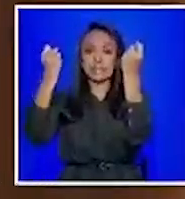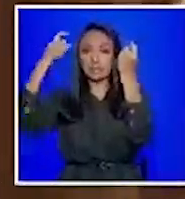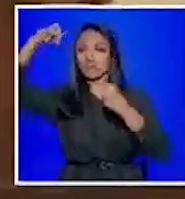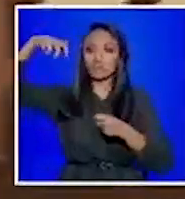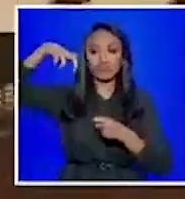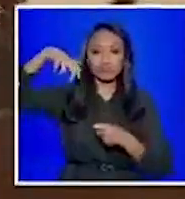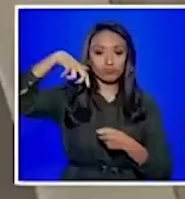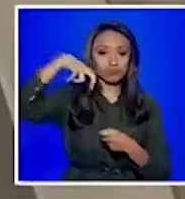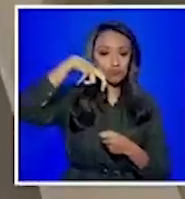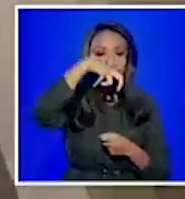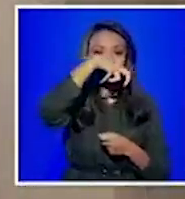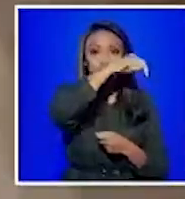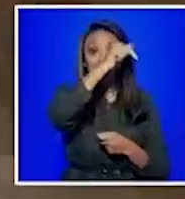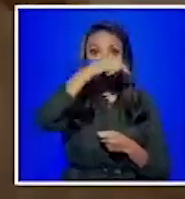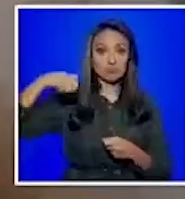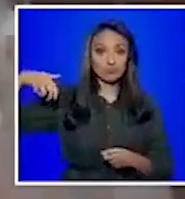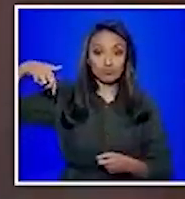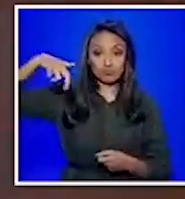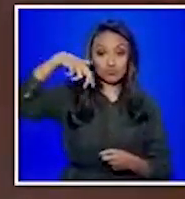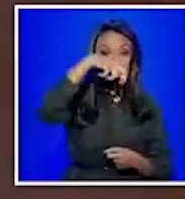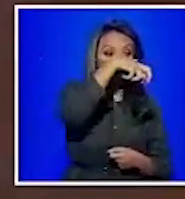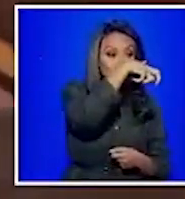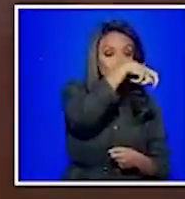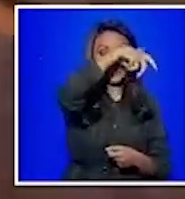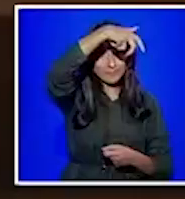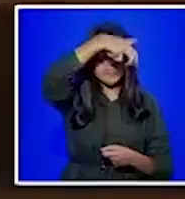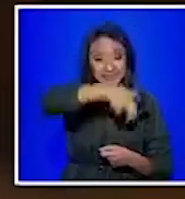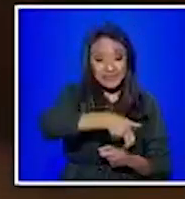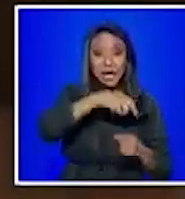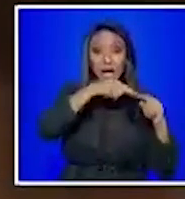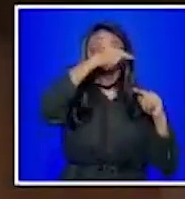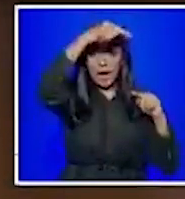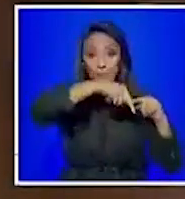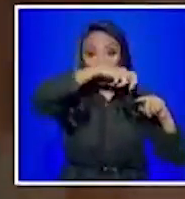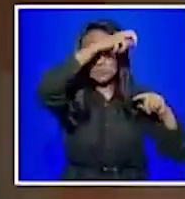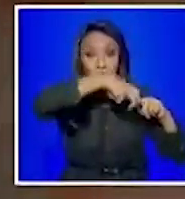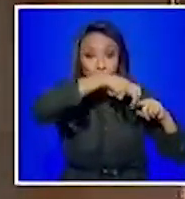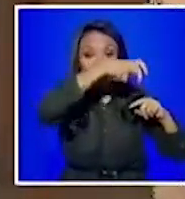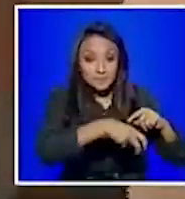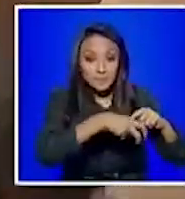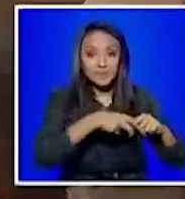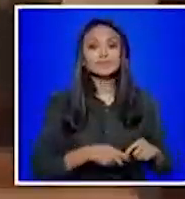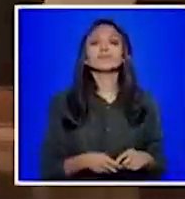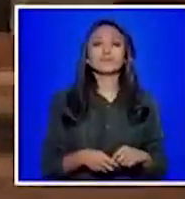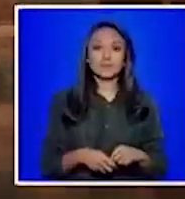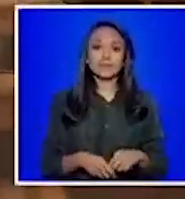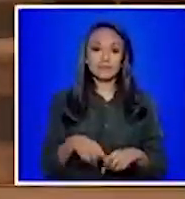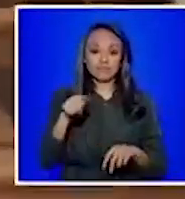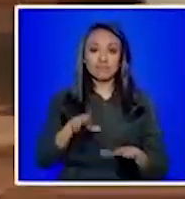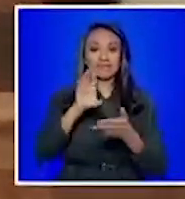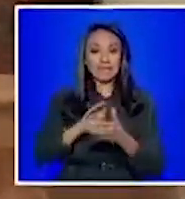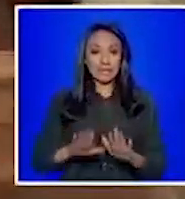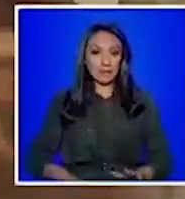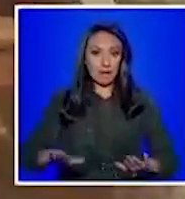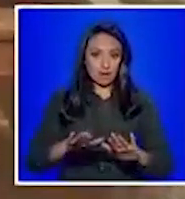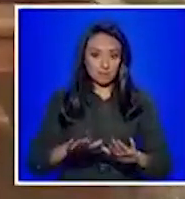todo el coro hasta llegar hasta este punto de aquí saltaron al pasillo central de la iglesia la primera